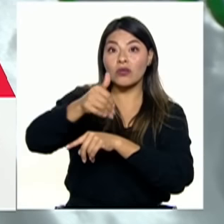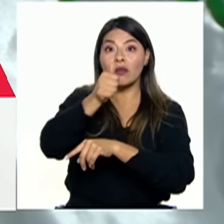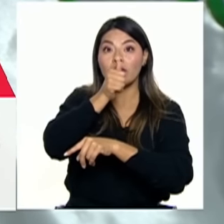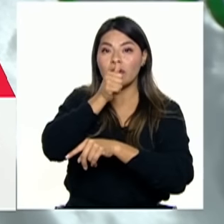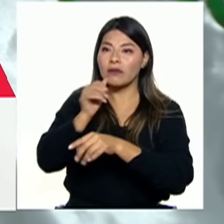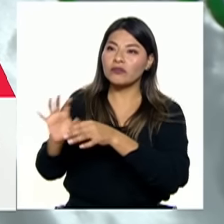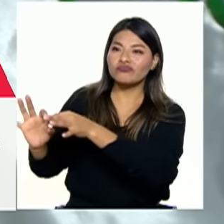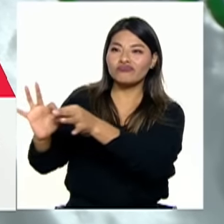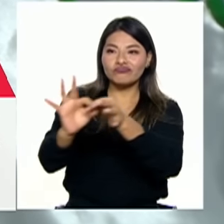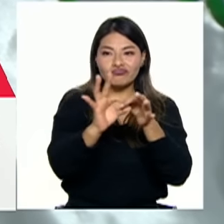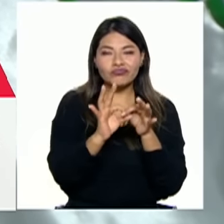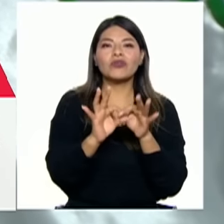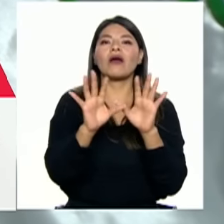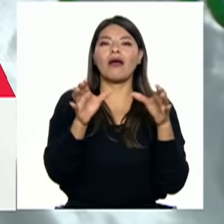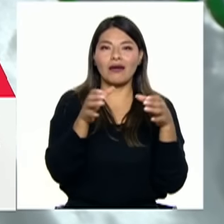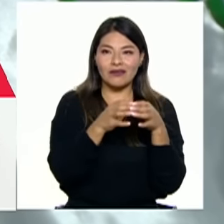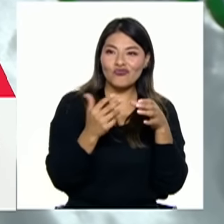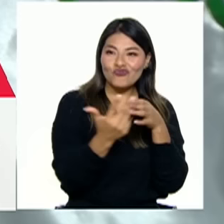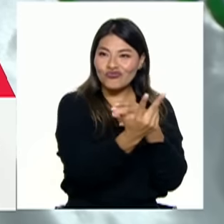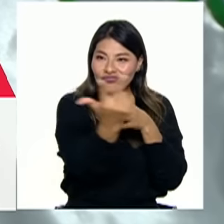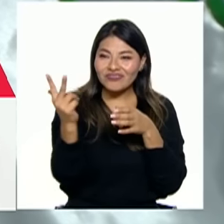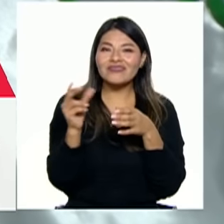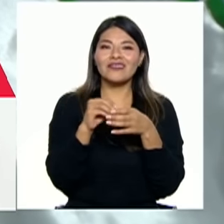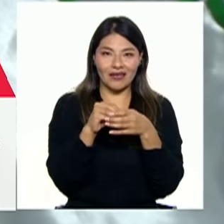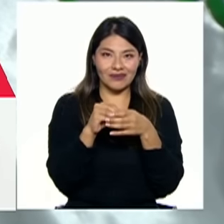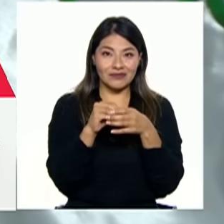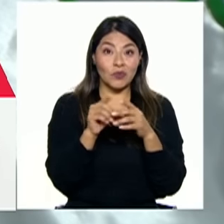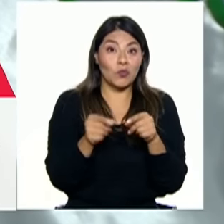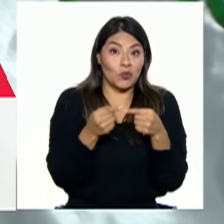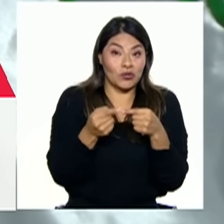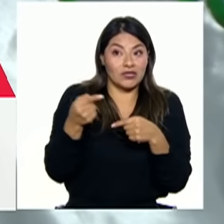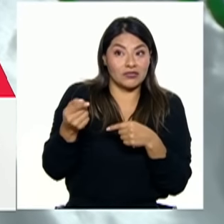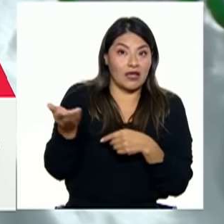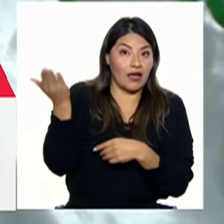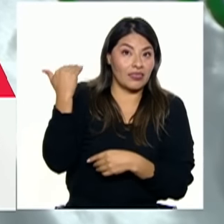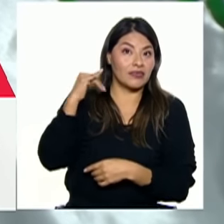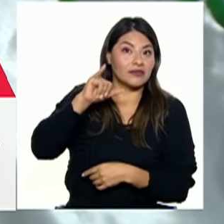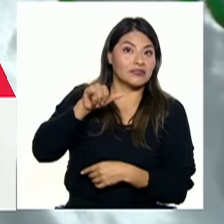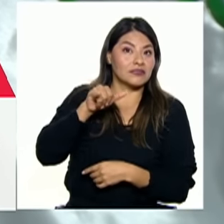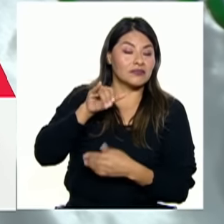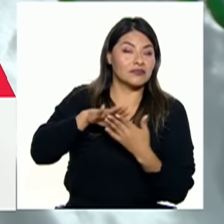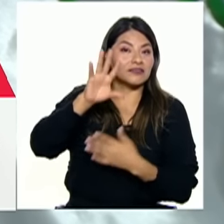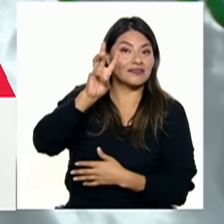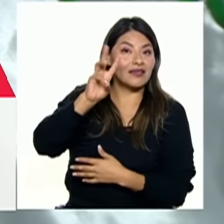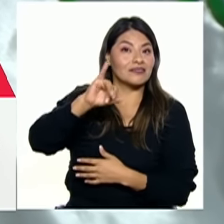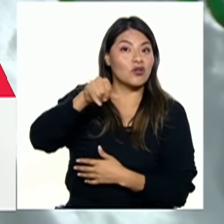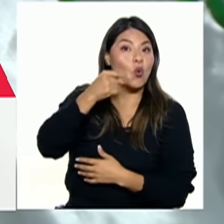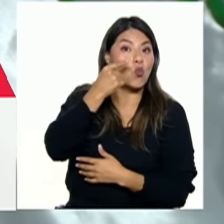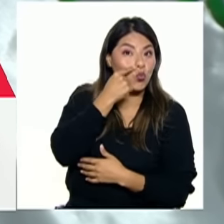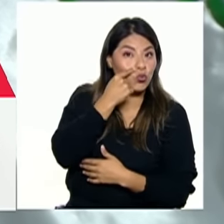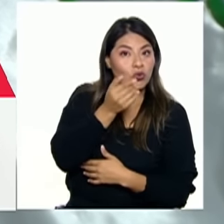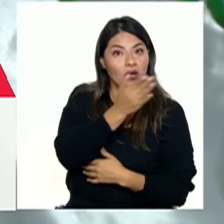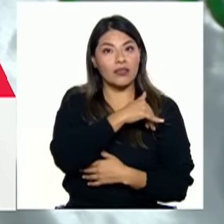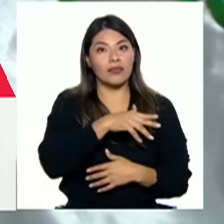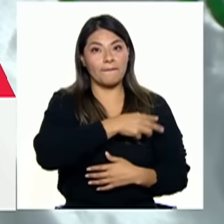privado. Por ello, el 6 de junio pasado, el Ministerio de la